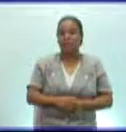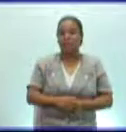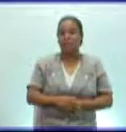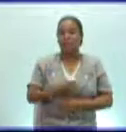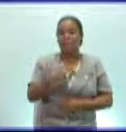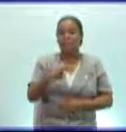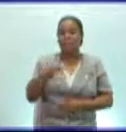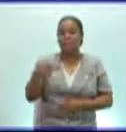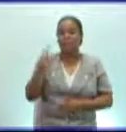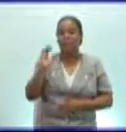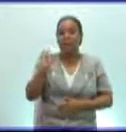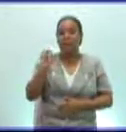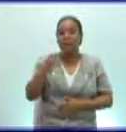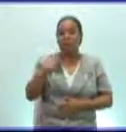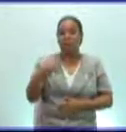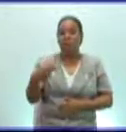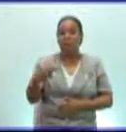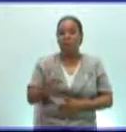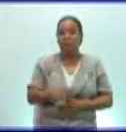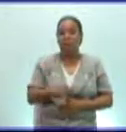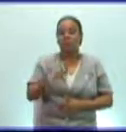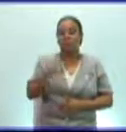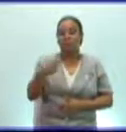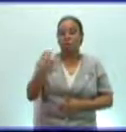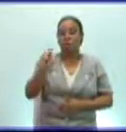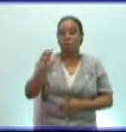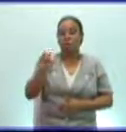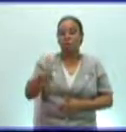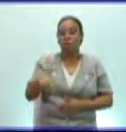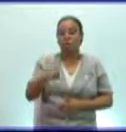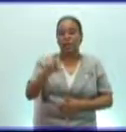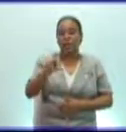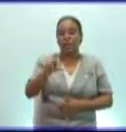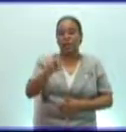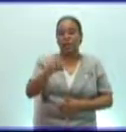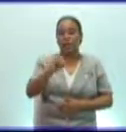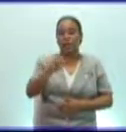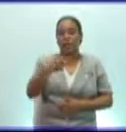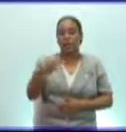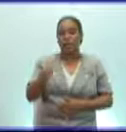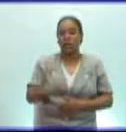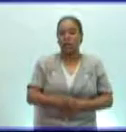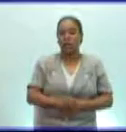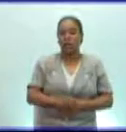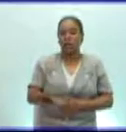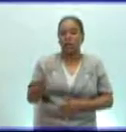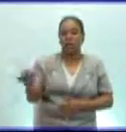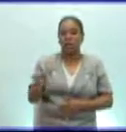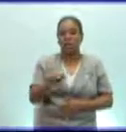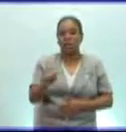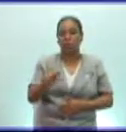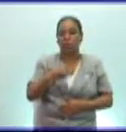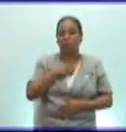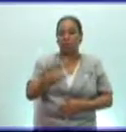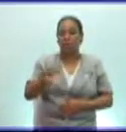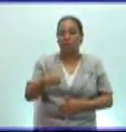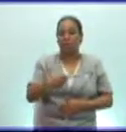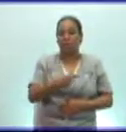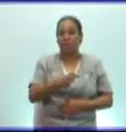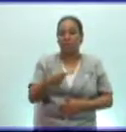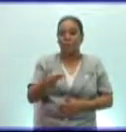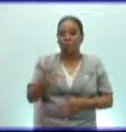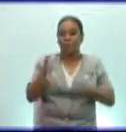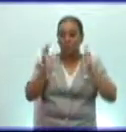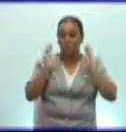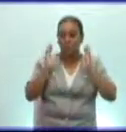pOH, conociendo la concentración de ion hidroxilo, que quedaría de esta manera, igual que con concentración de ion hidrógeno, aquí sería menos logaritmo de la concentración